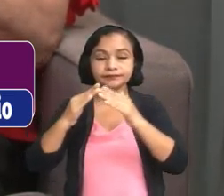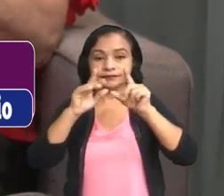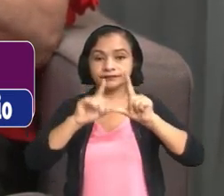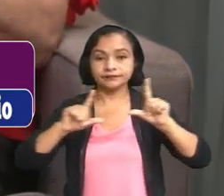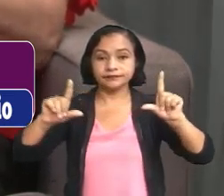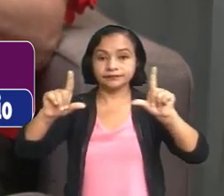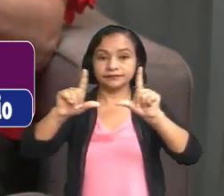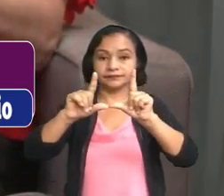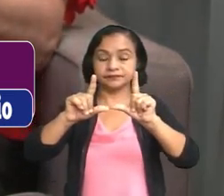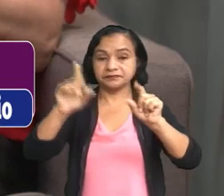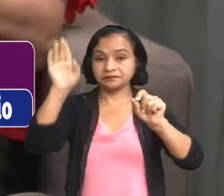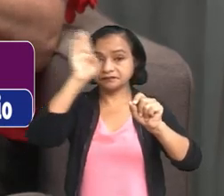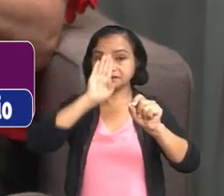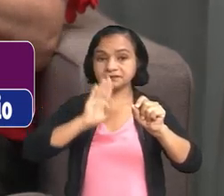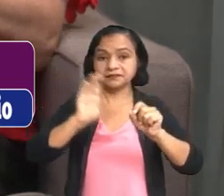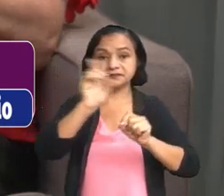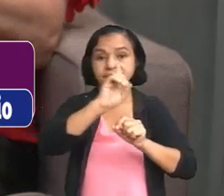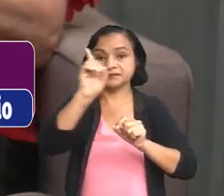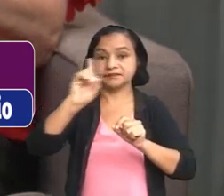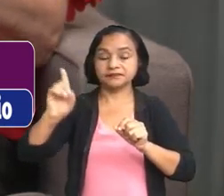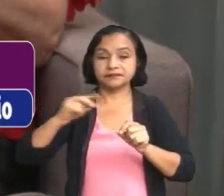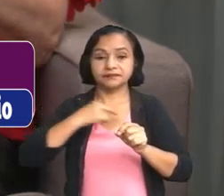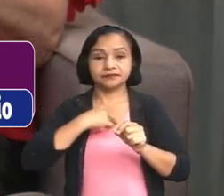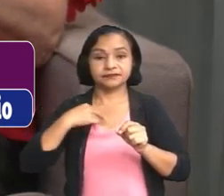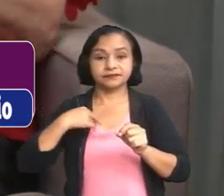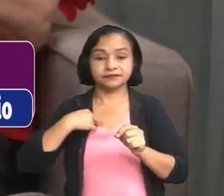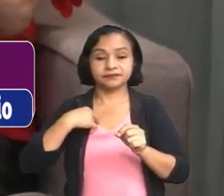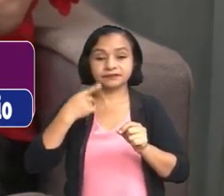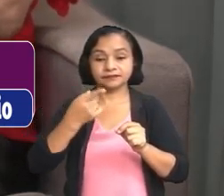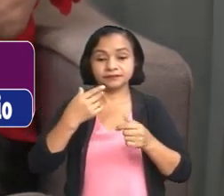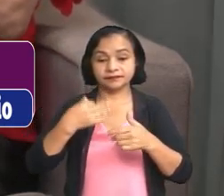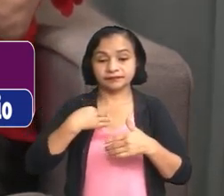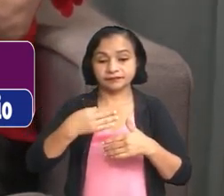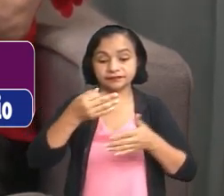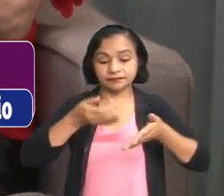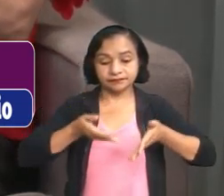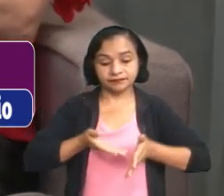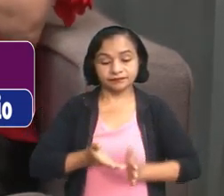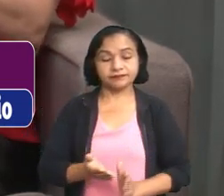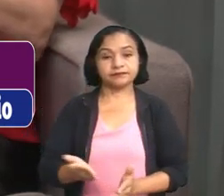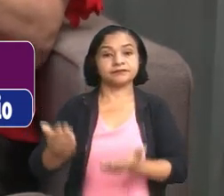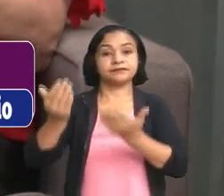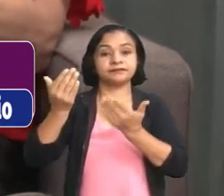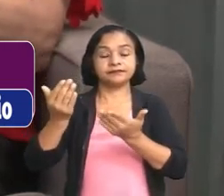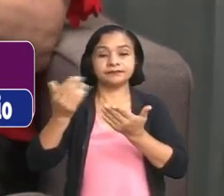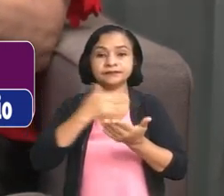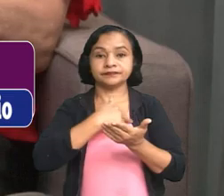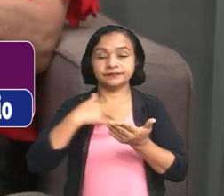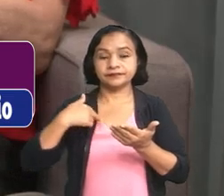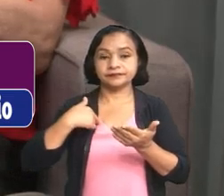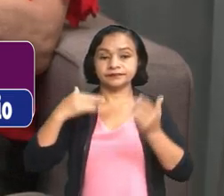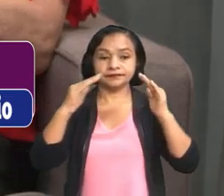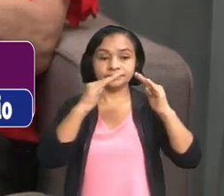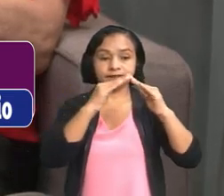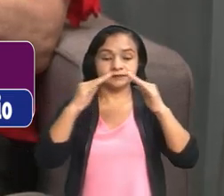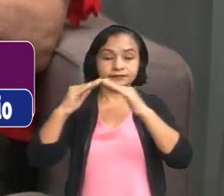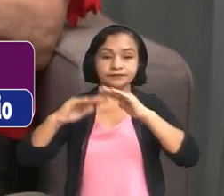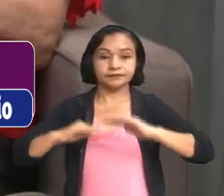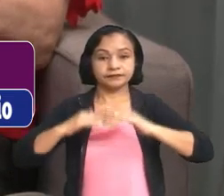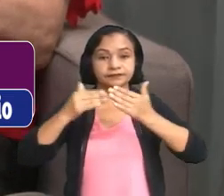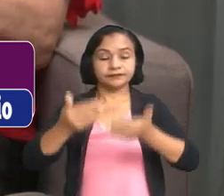donde quizás no tengas dónde estar en días previos a tu parto. Entonces, la creación de las casas maternas ha